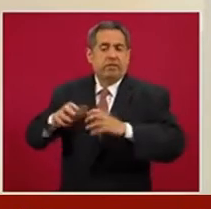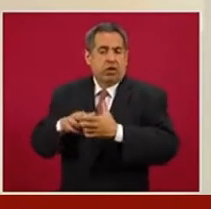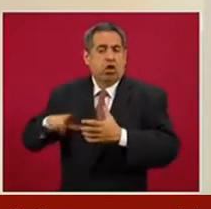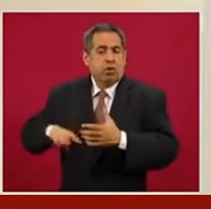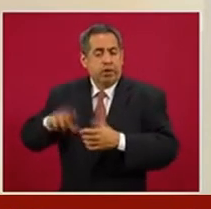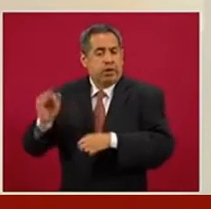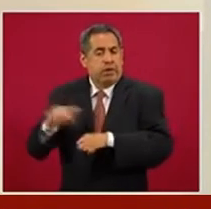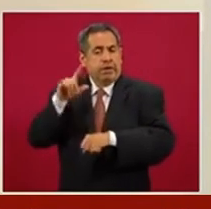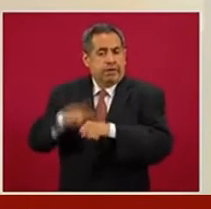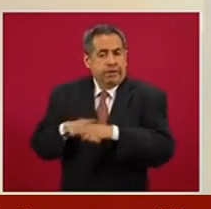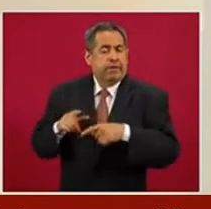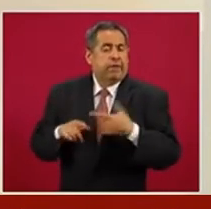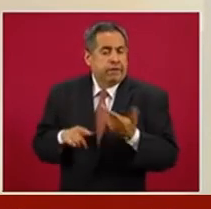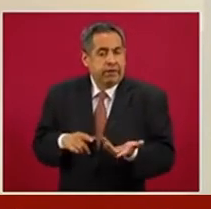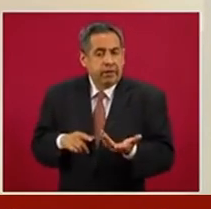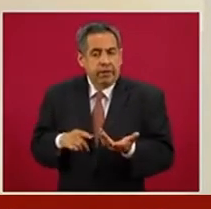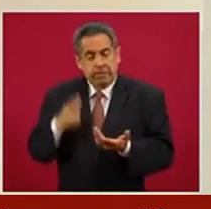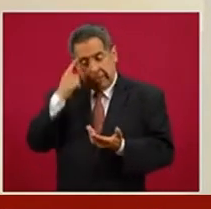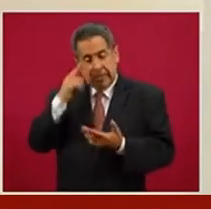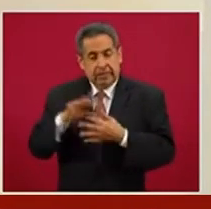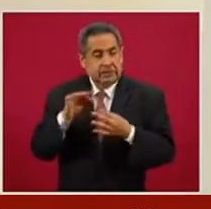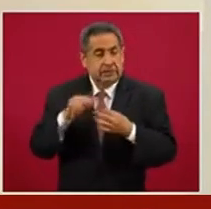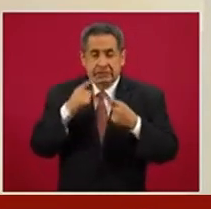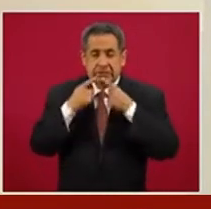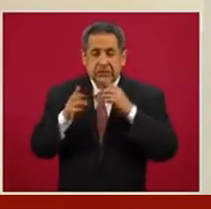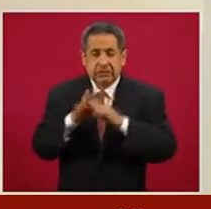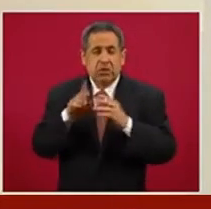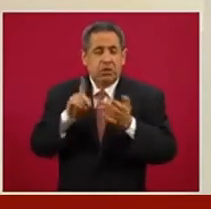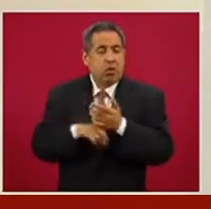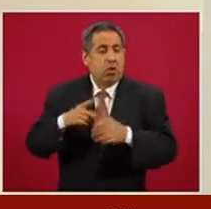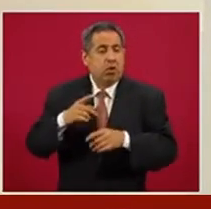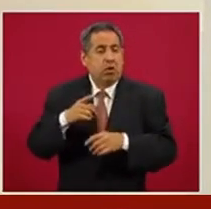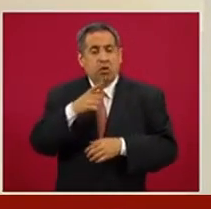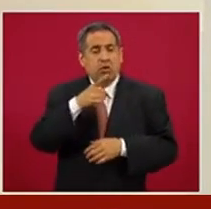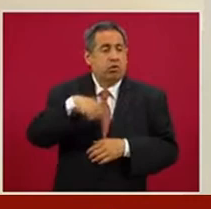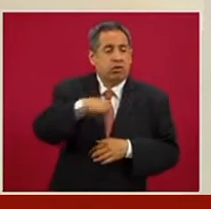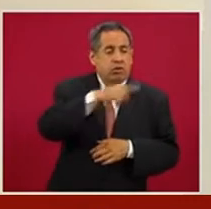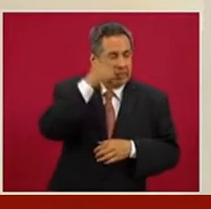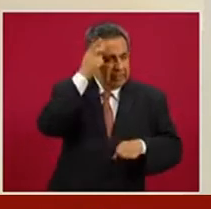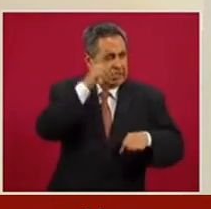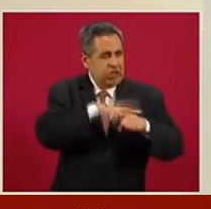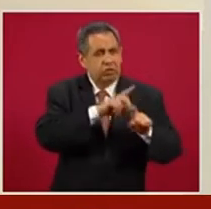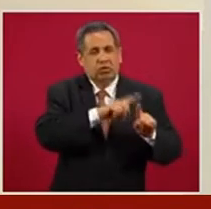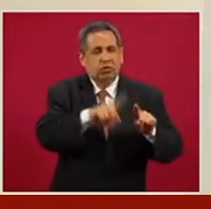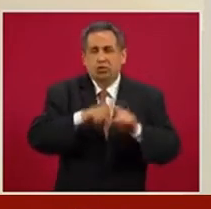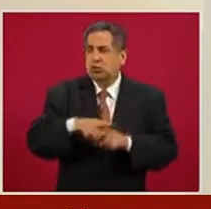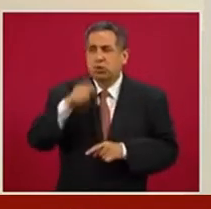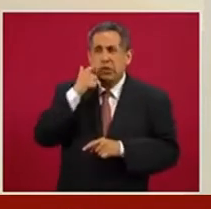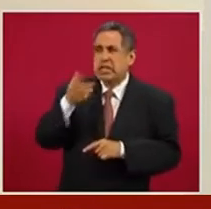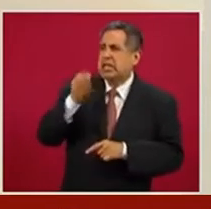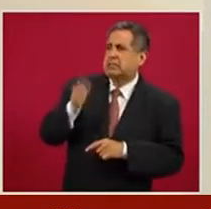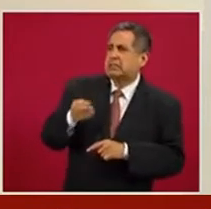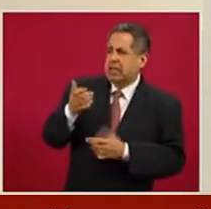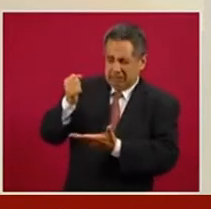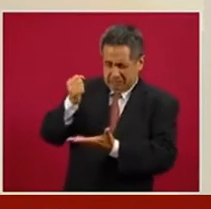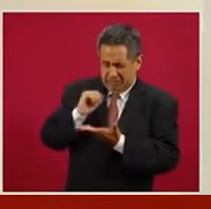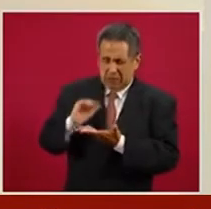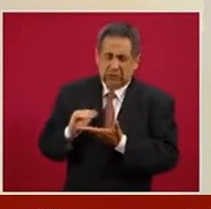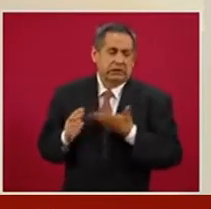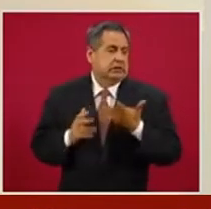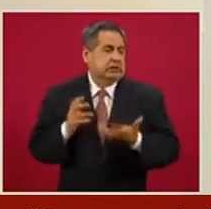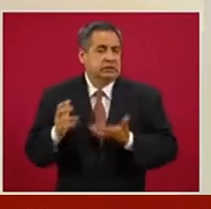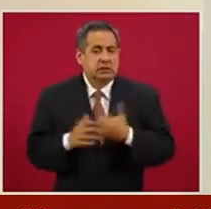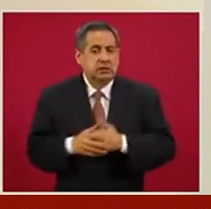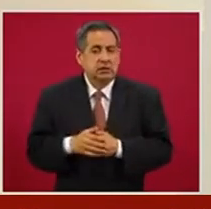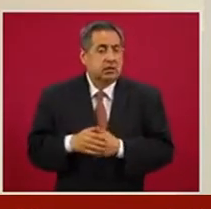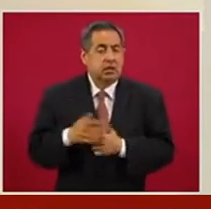gobierno federal, a las que se resisten los directorios de algunos de esos organismos, cuyos miembros se han